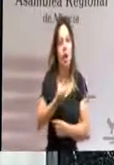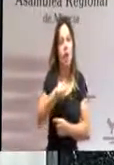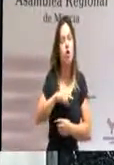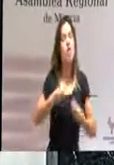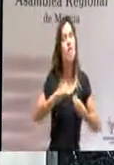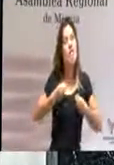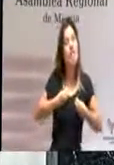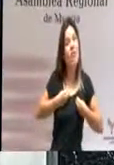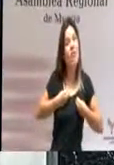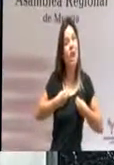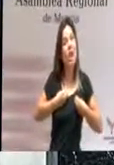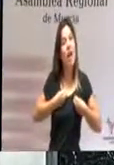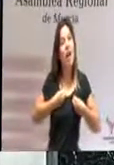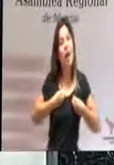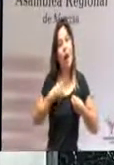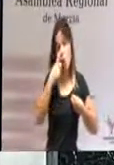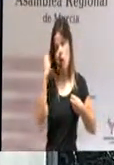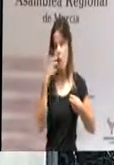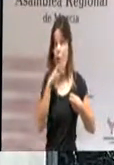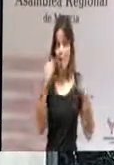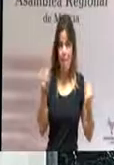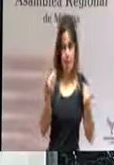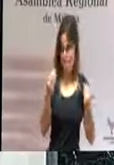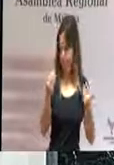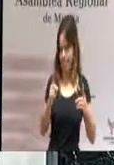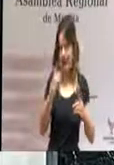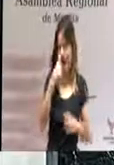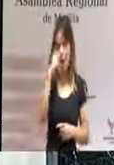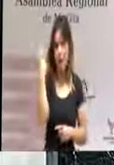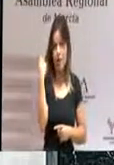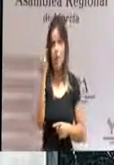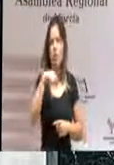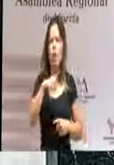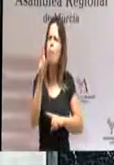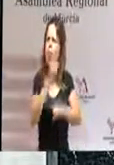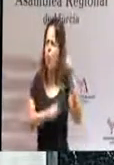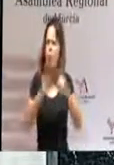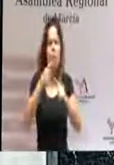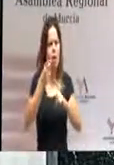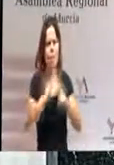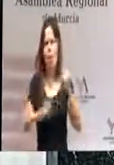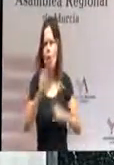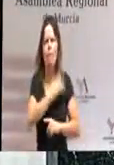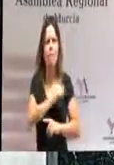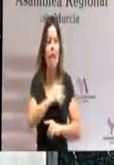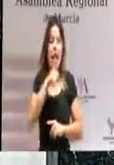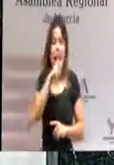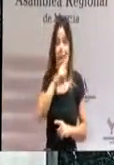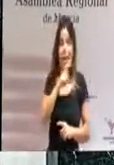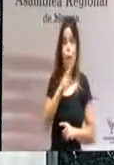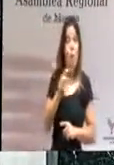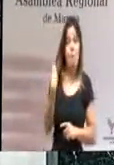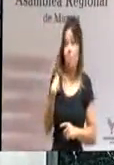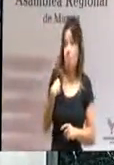mejor que hace un año. El año pasado teníamos muchísimos problemas y hoy tenemos los mismos y algunos